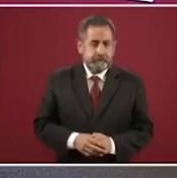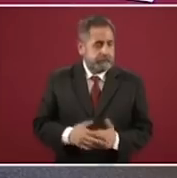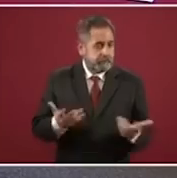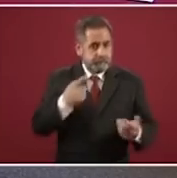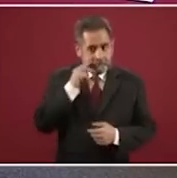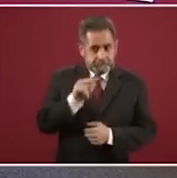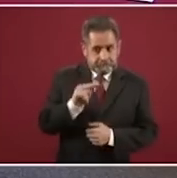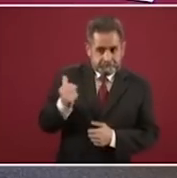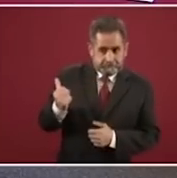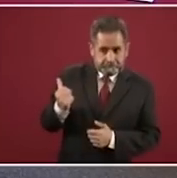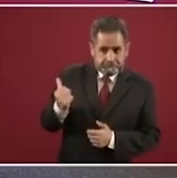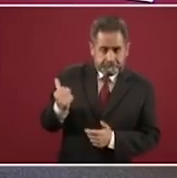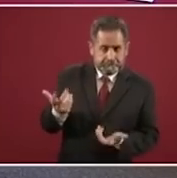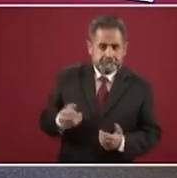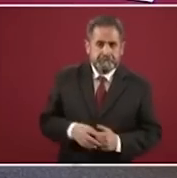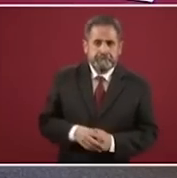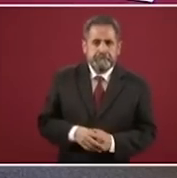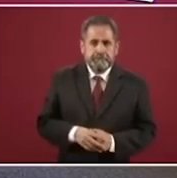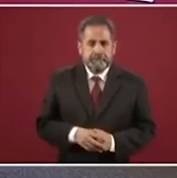Entonces, se está